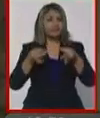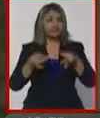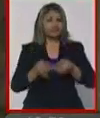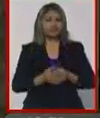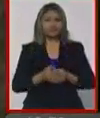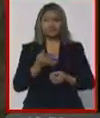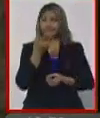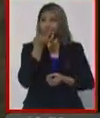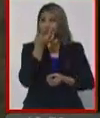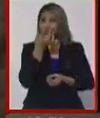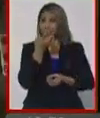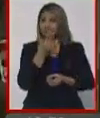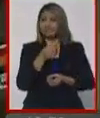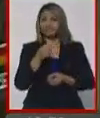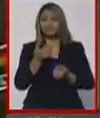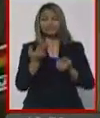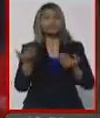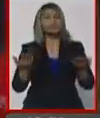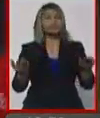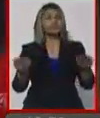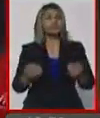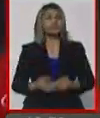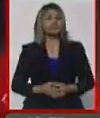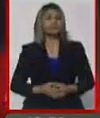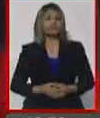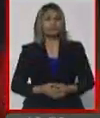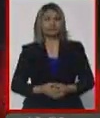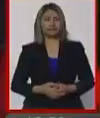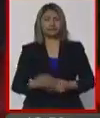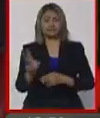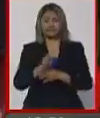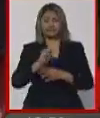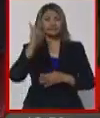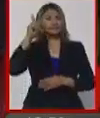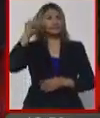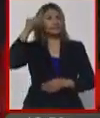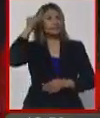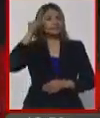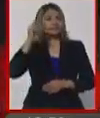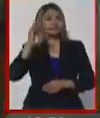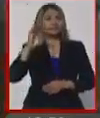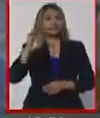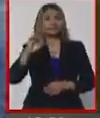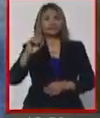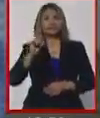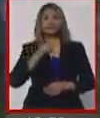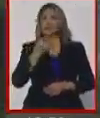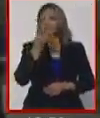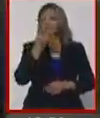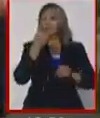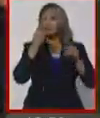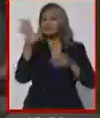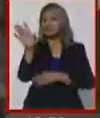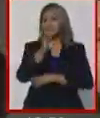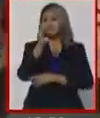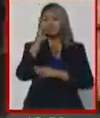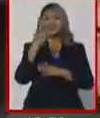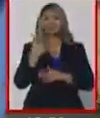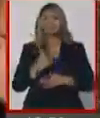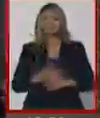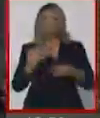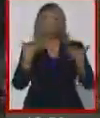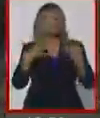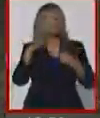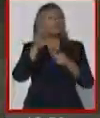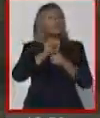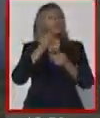la sustancia controlada y los bienes secuestrados. El ministro de Gobierno, Carlos Romero, denunció que un narcotraficante boliviano, que ya